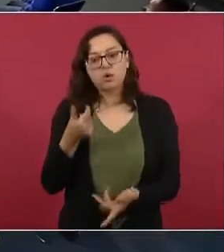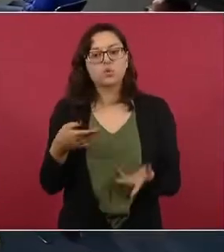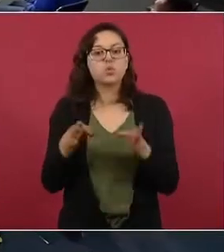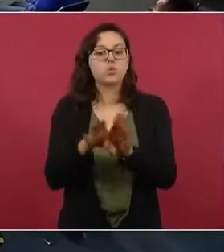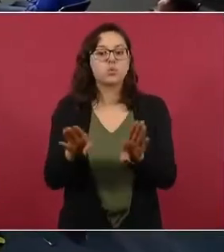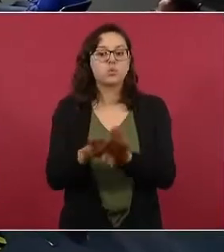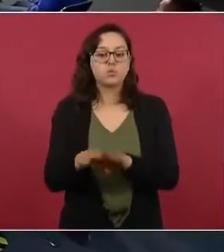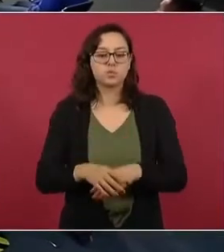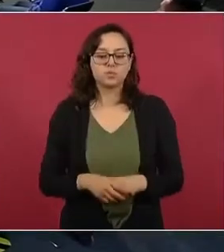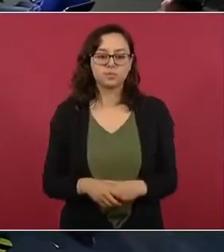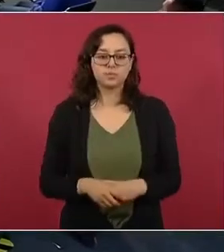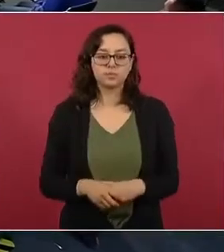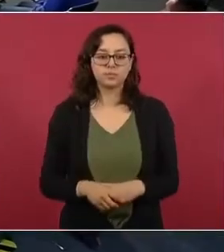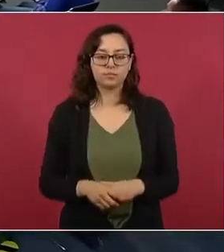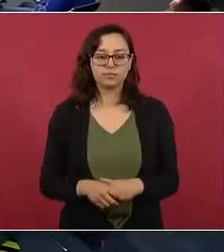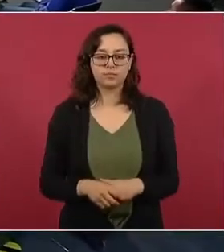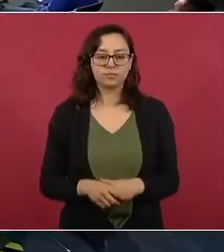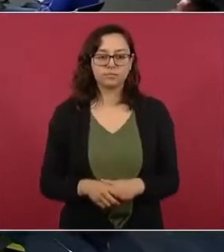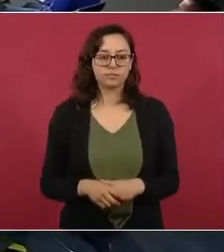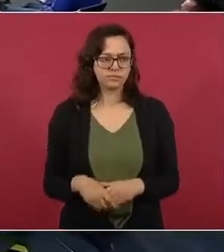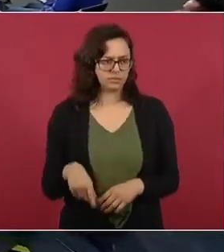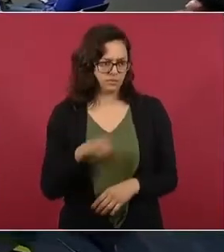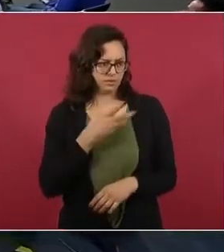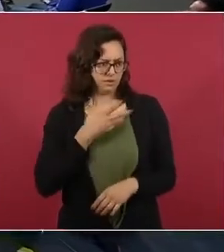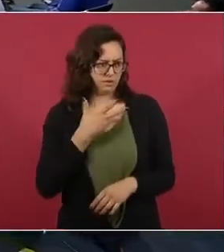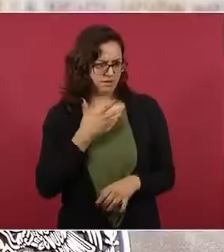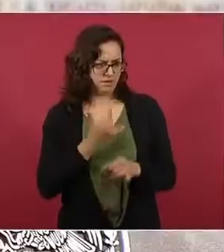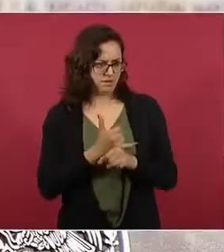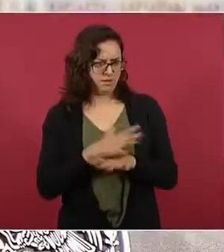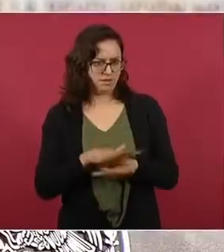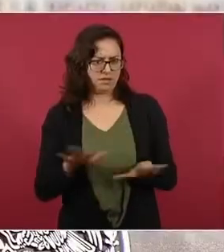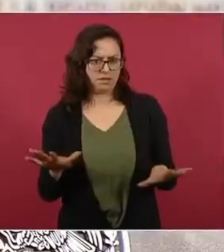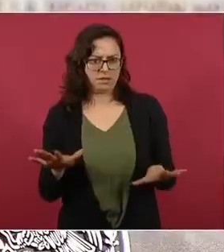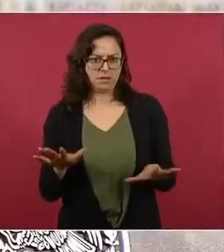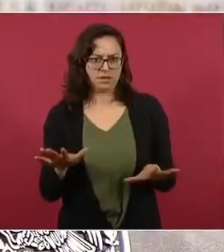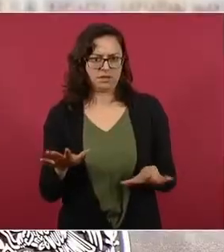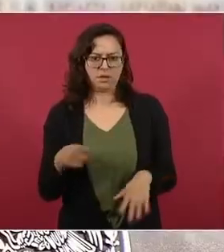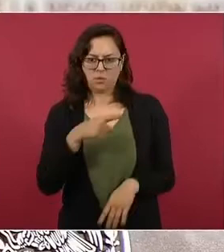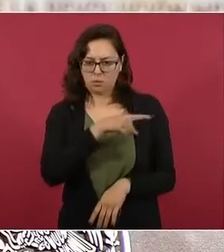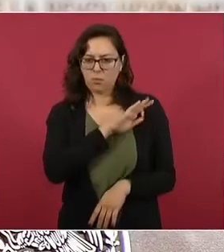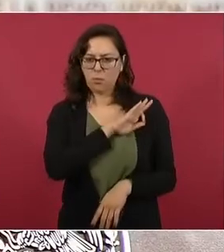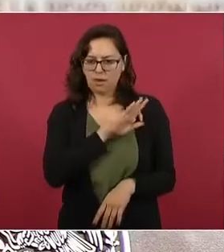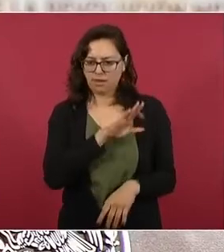al respecto. Gracias. Eso ustedes tienen información y podrían